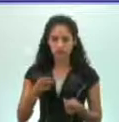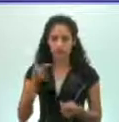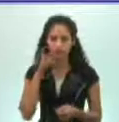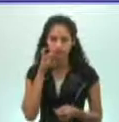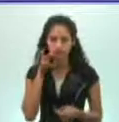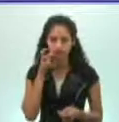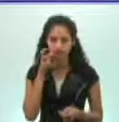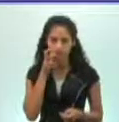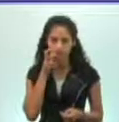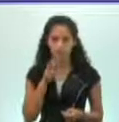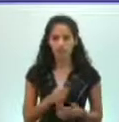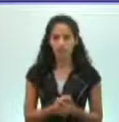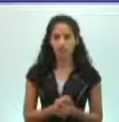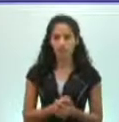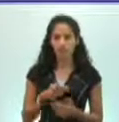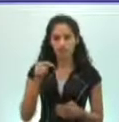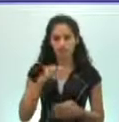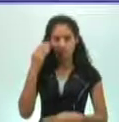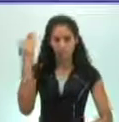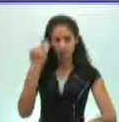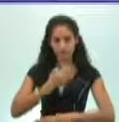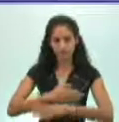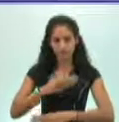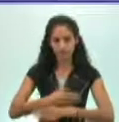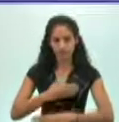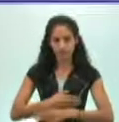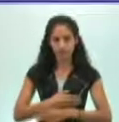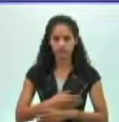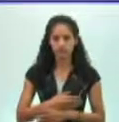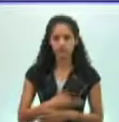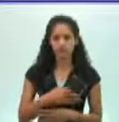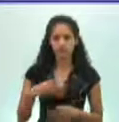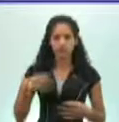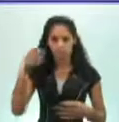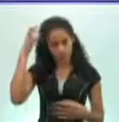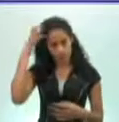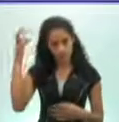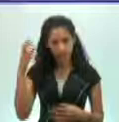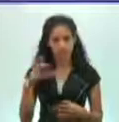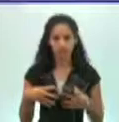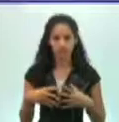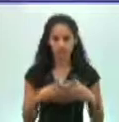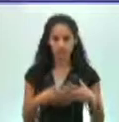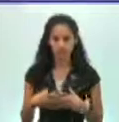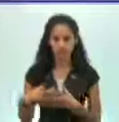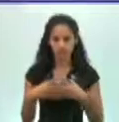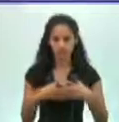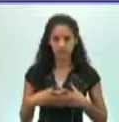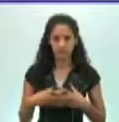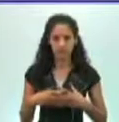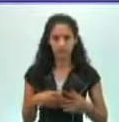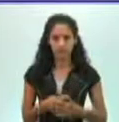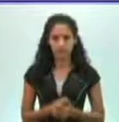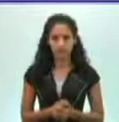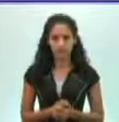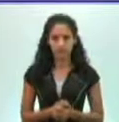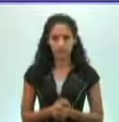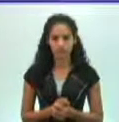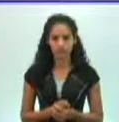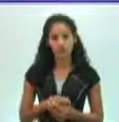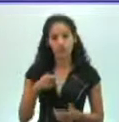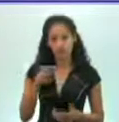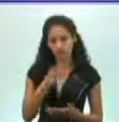a pesar de la irracional política de bloqueo del gobierno estadounidense. Esto sí